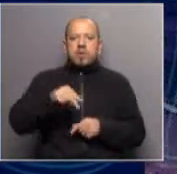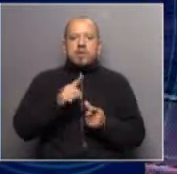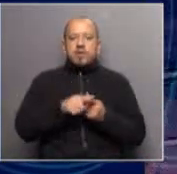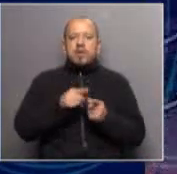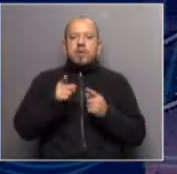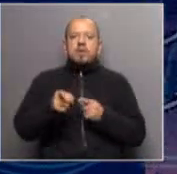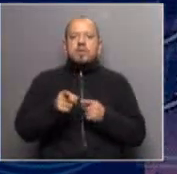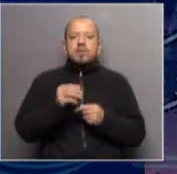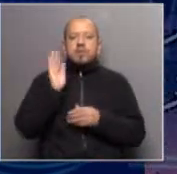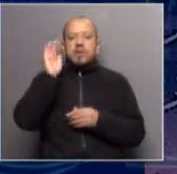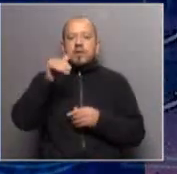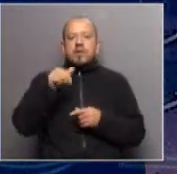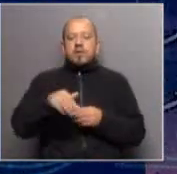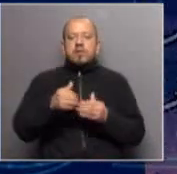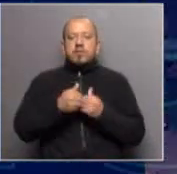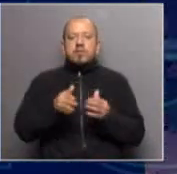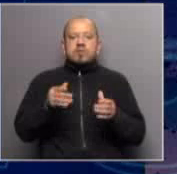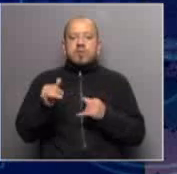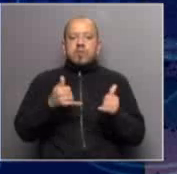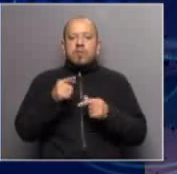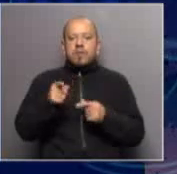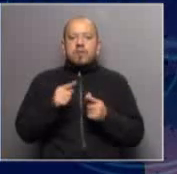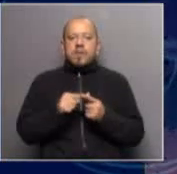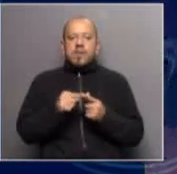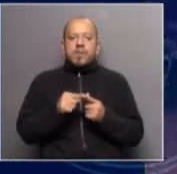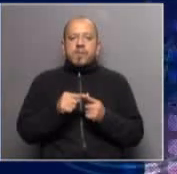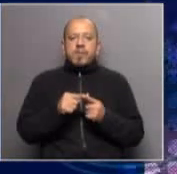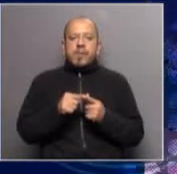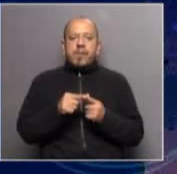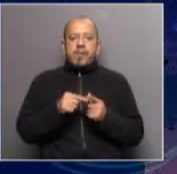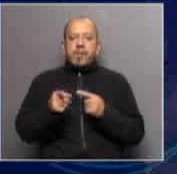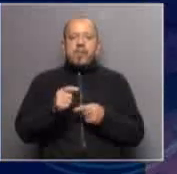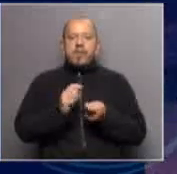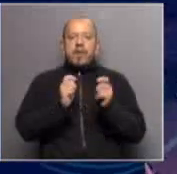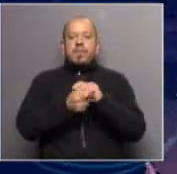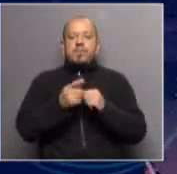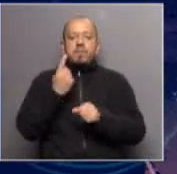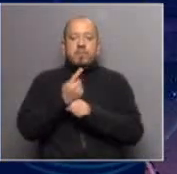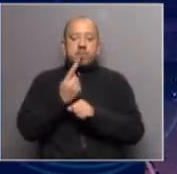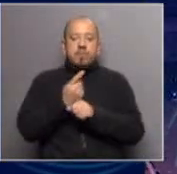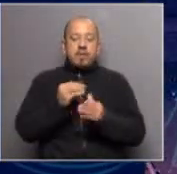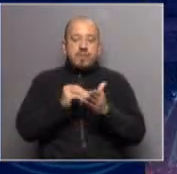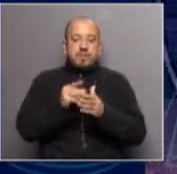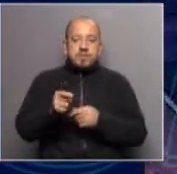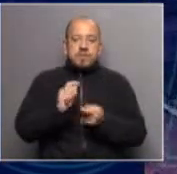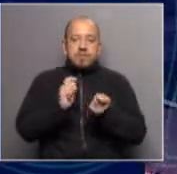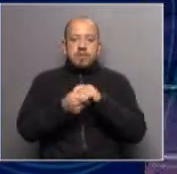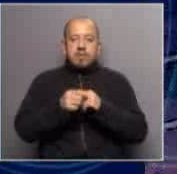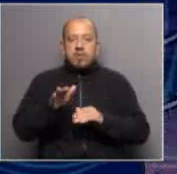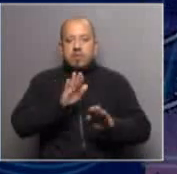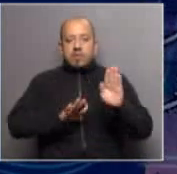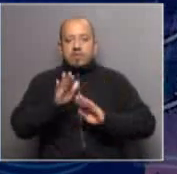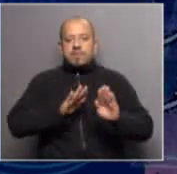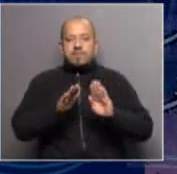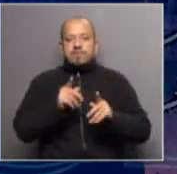esa cancha como era y como yo empecé a jugarla y como fue durante... Yo creo que la cambiaron por primera vez cuando la cambiaron ahora. O sea, es